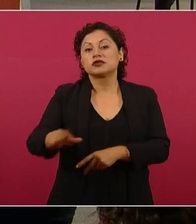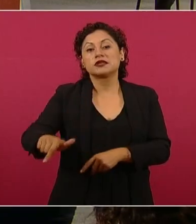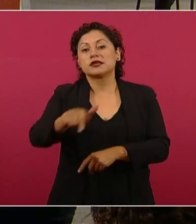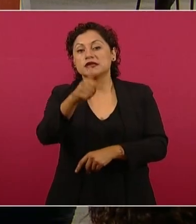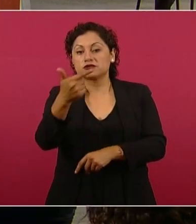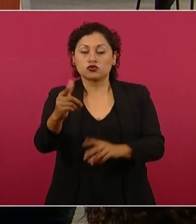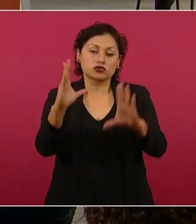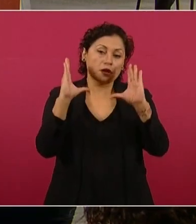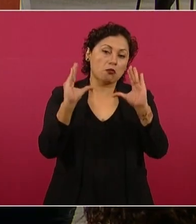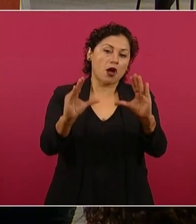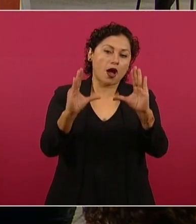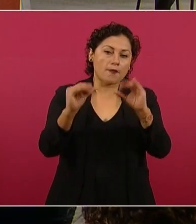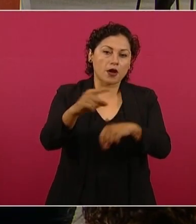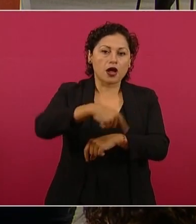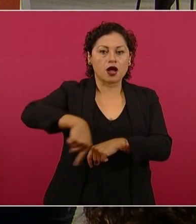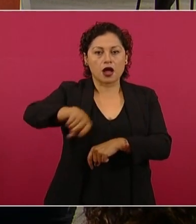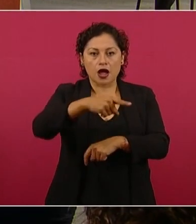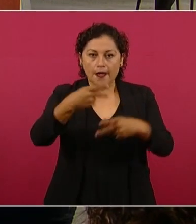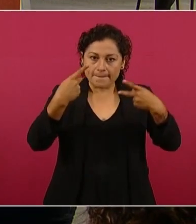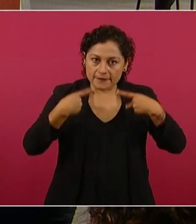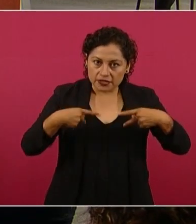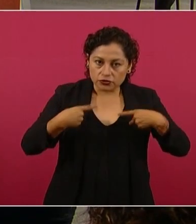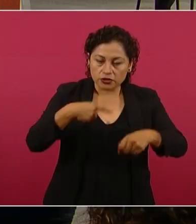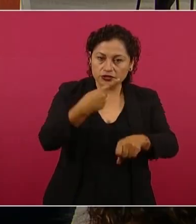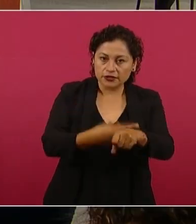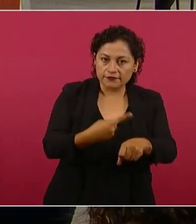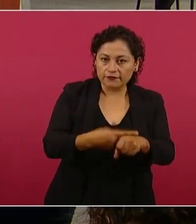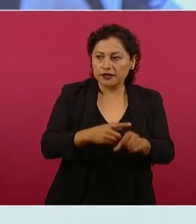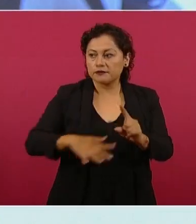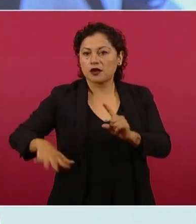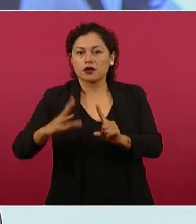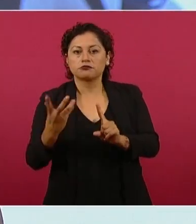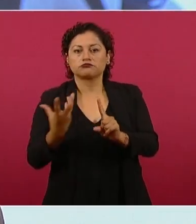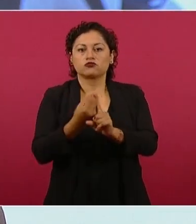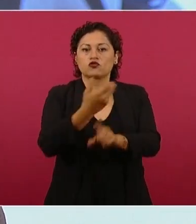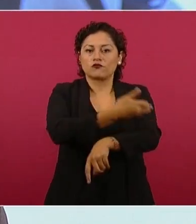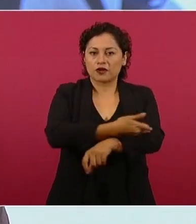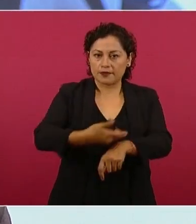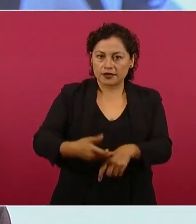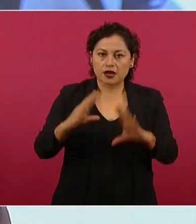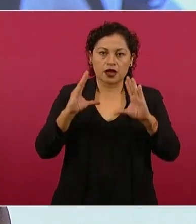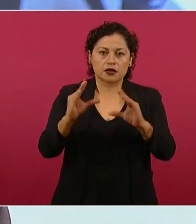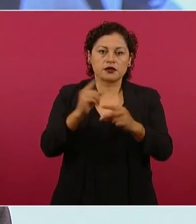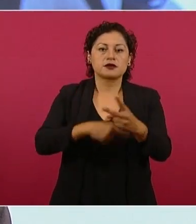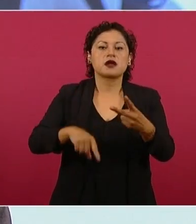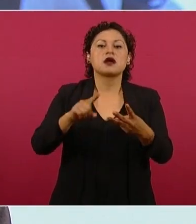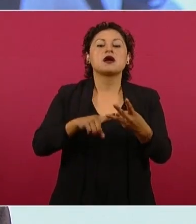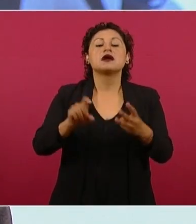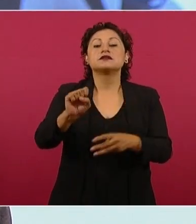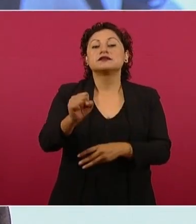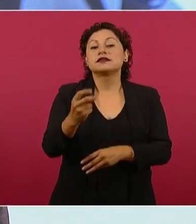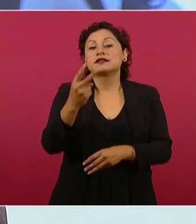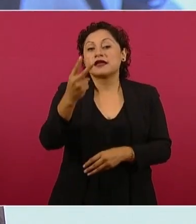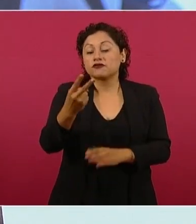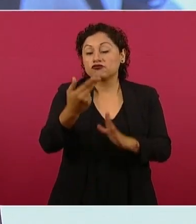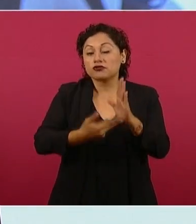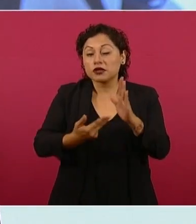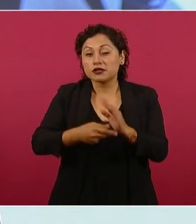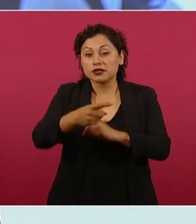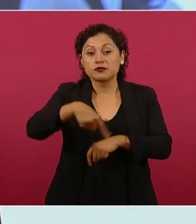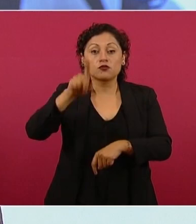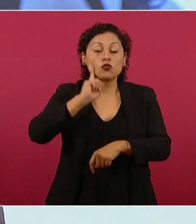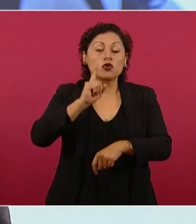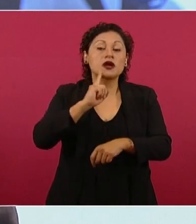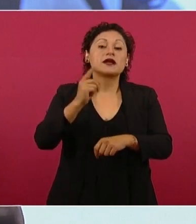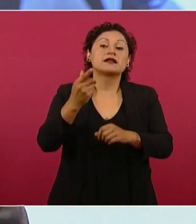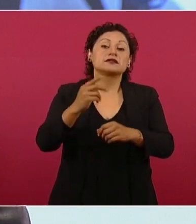a pacientes y a familiares que ayudan a detecciones de enfermedades, 62 talleres a mujeres embarazadas, 309